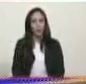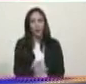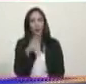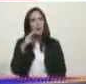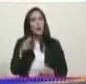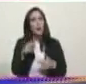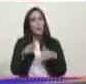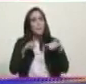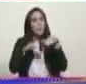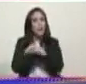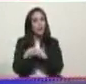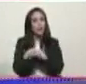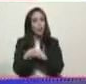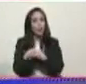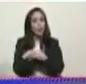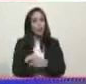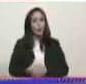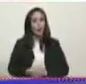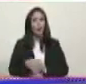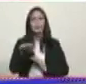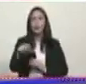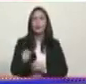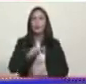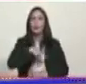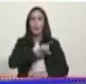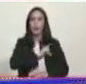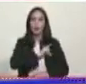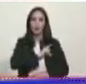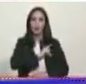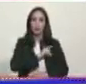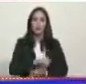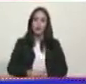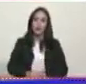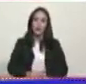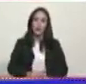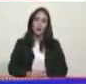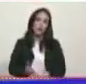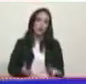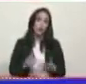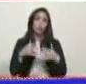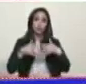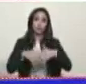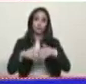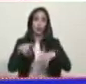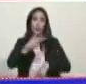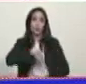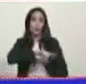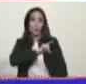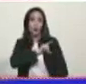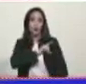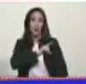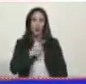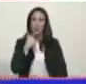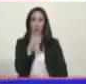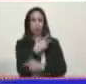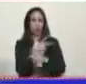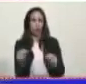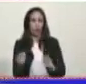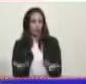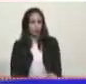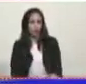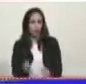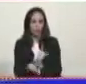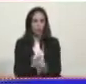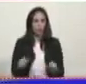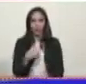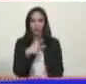metro comprado a España, el modelo CAF, el cual la empresa prácticamente nos negó